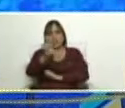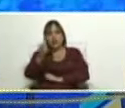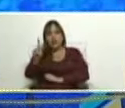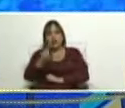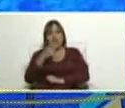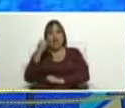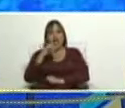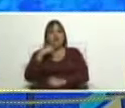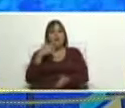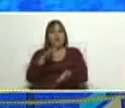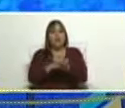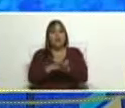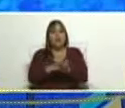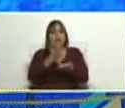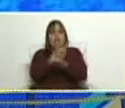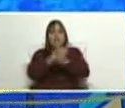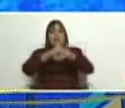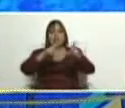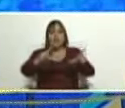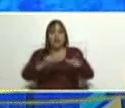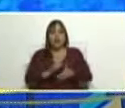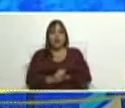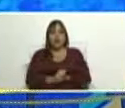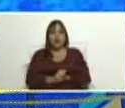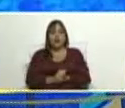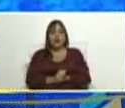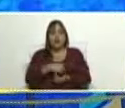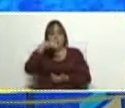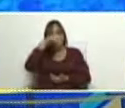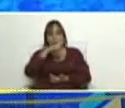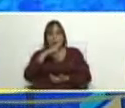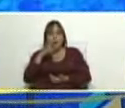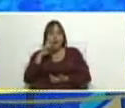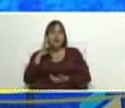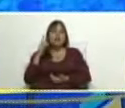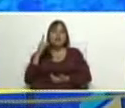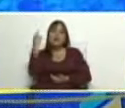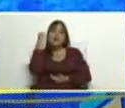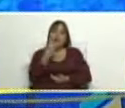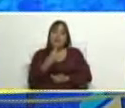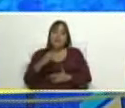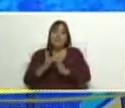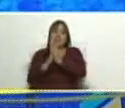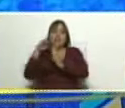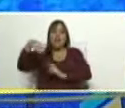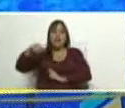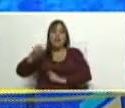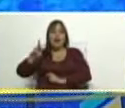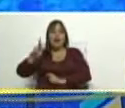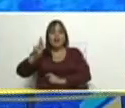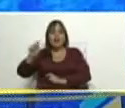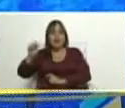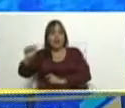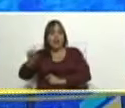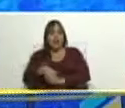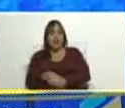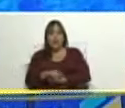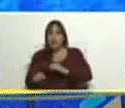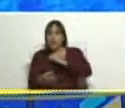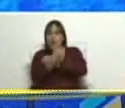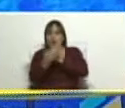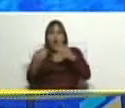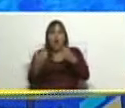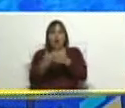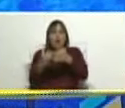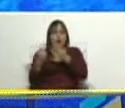había muerto nuestro libertador, padre Simón Bolívar de Santa Marta, apuñaleado y traicionado por las